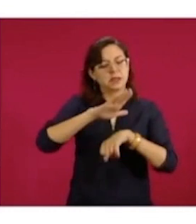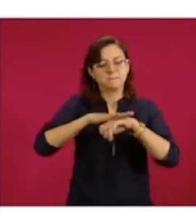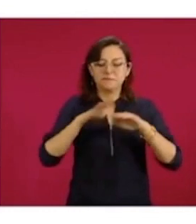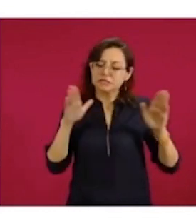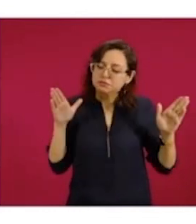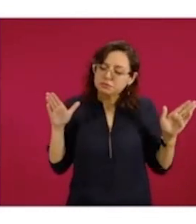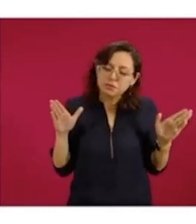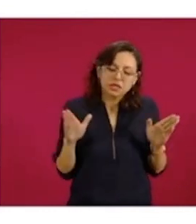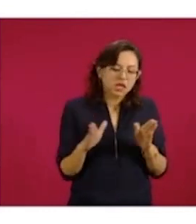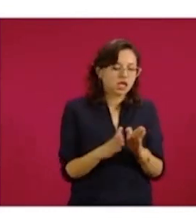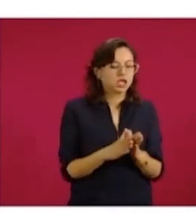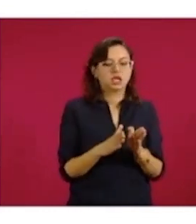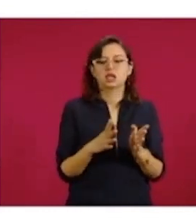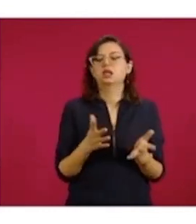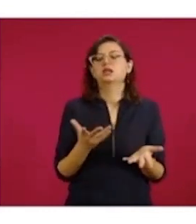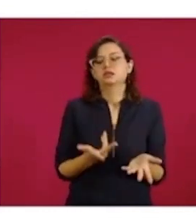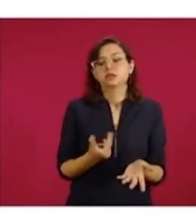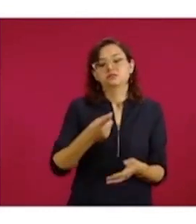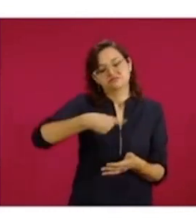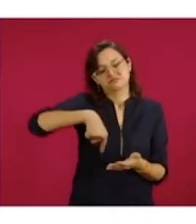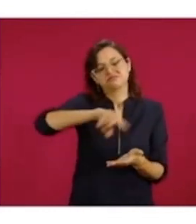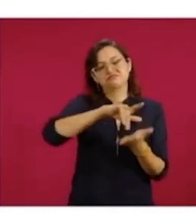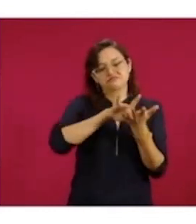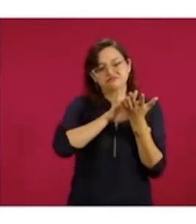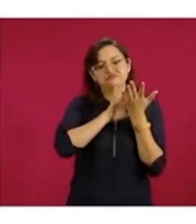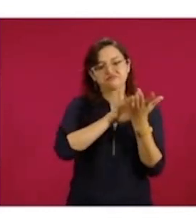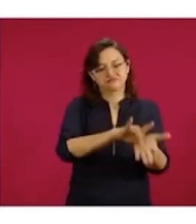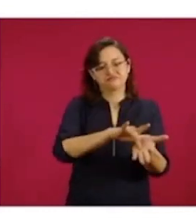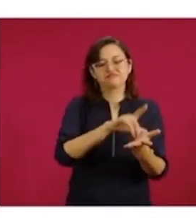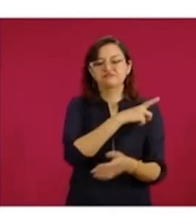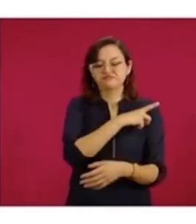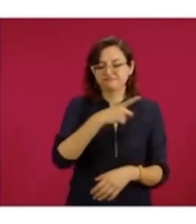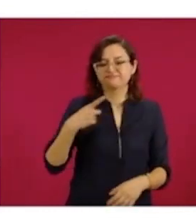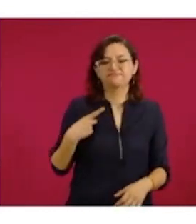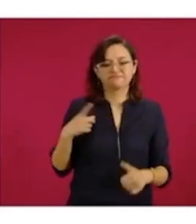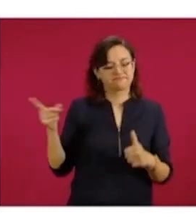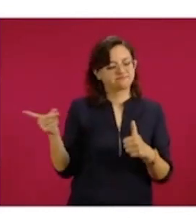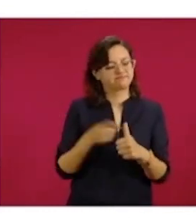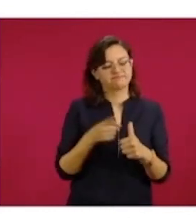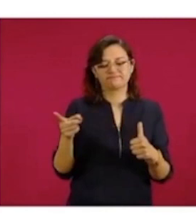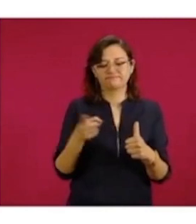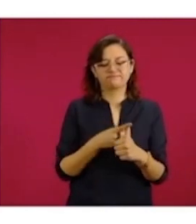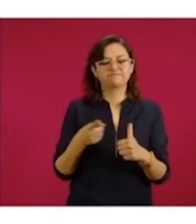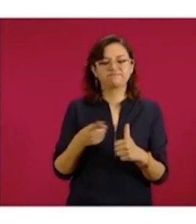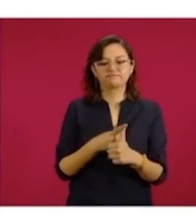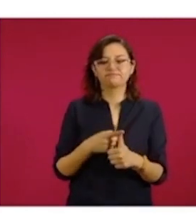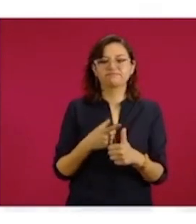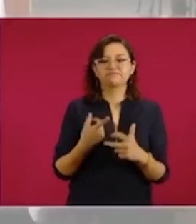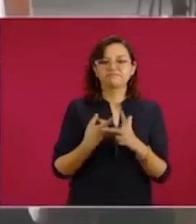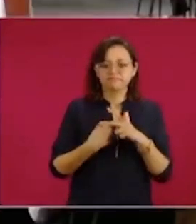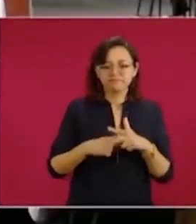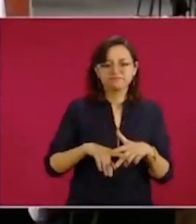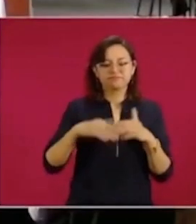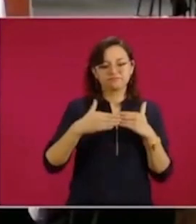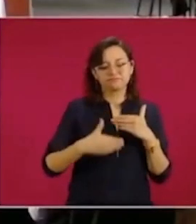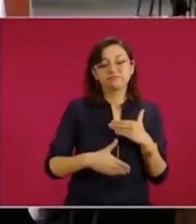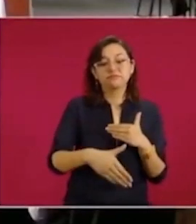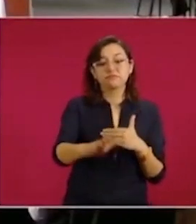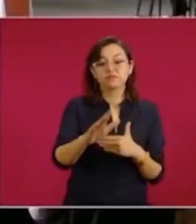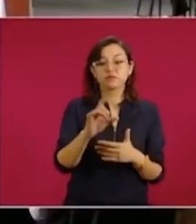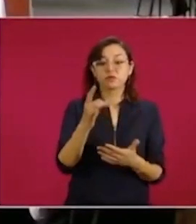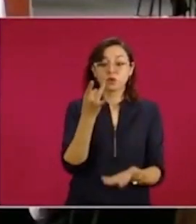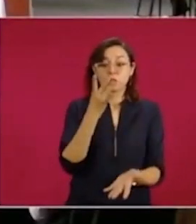más pequeñas, y a ellos es a quienes pues debemos empezar a apoyarlos, insisto, no solo